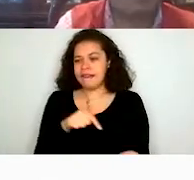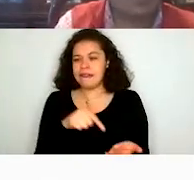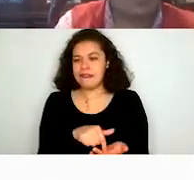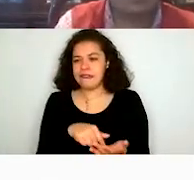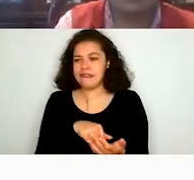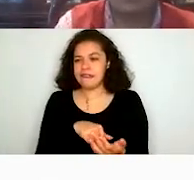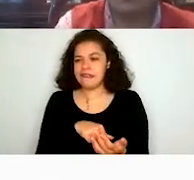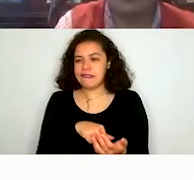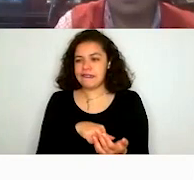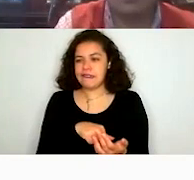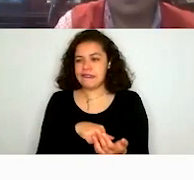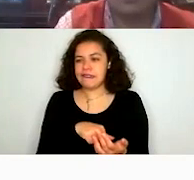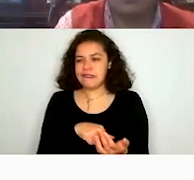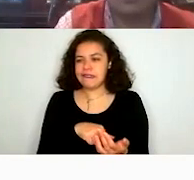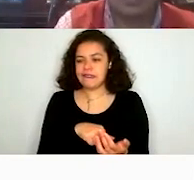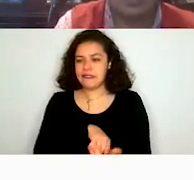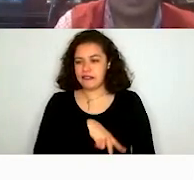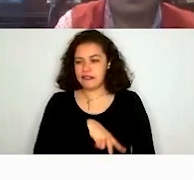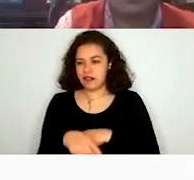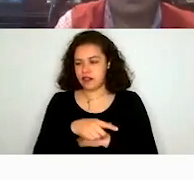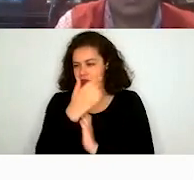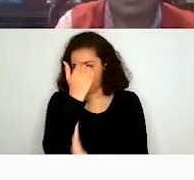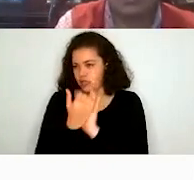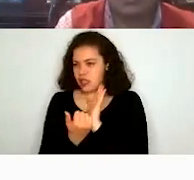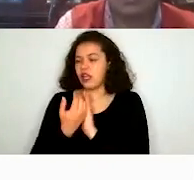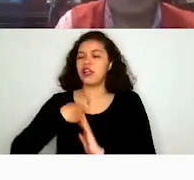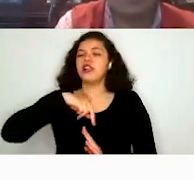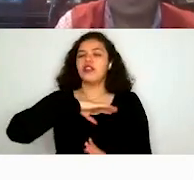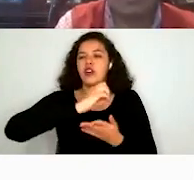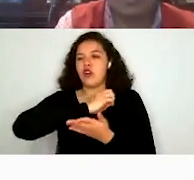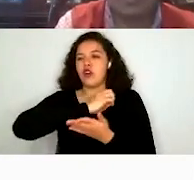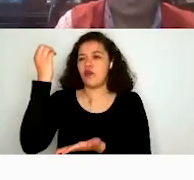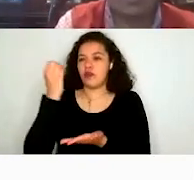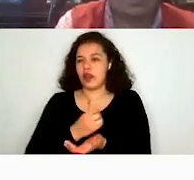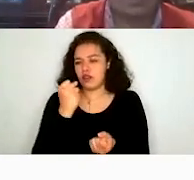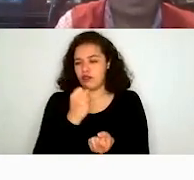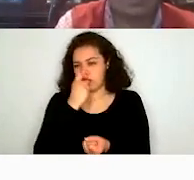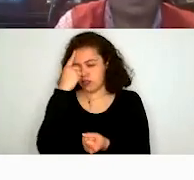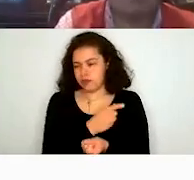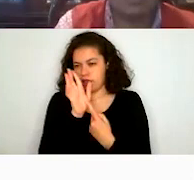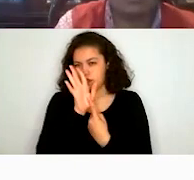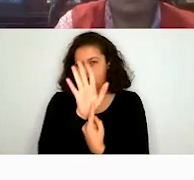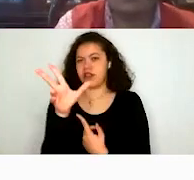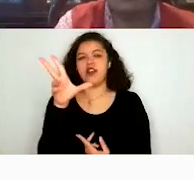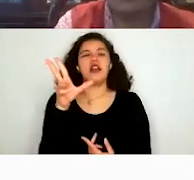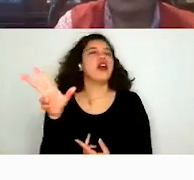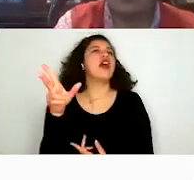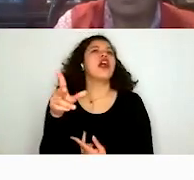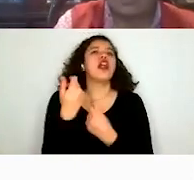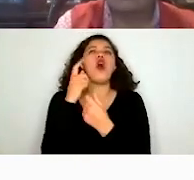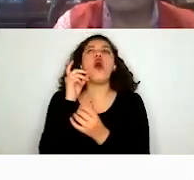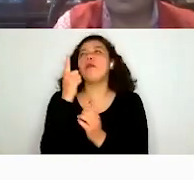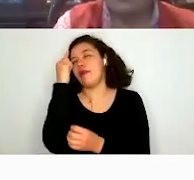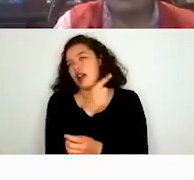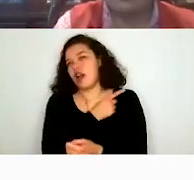está clasificado como de mediano riesgo y no estamos obligados a presentarlo, a aplicar retardante de fuego.